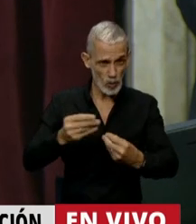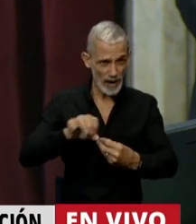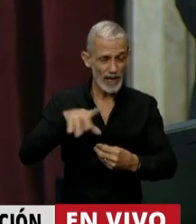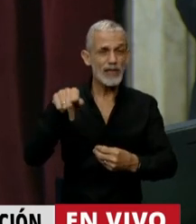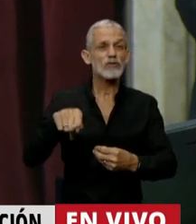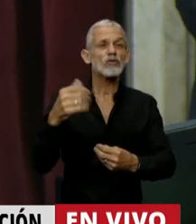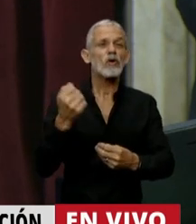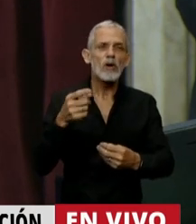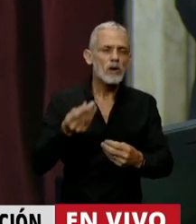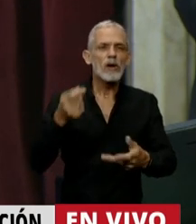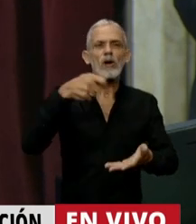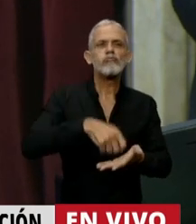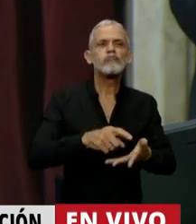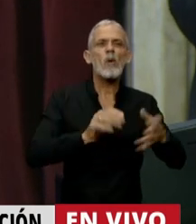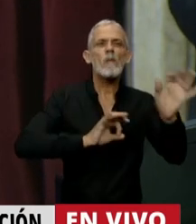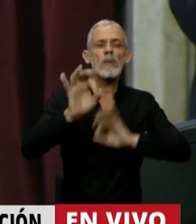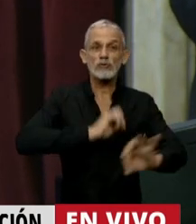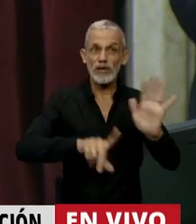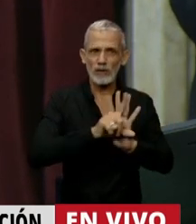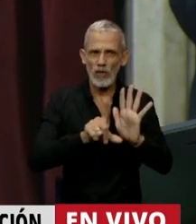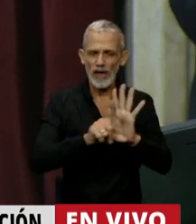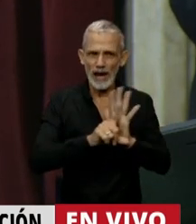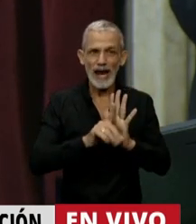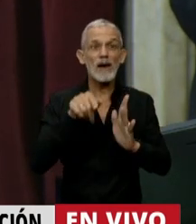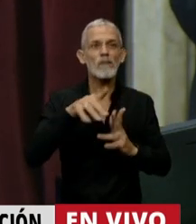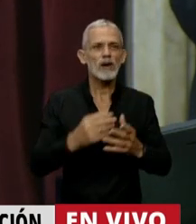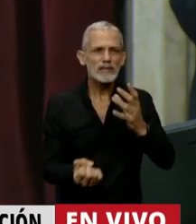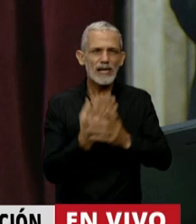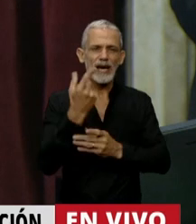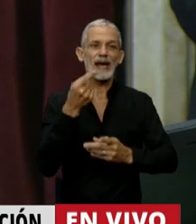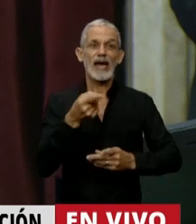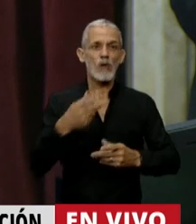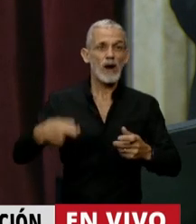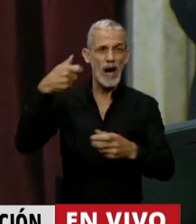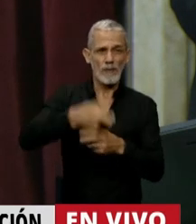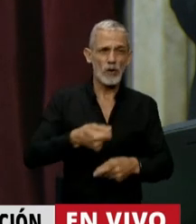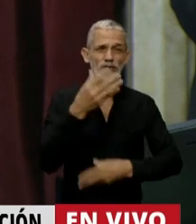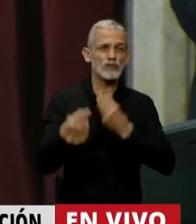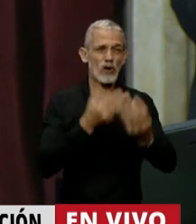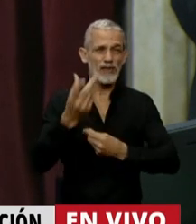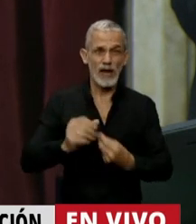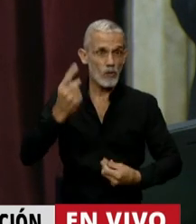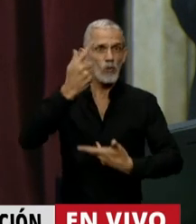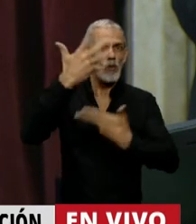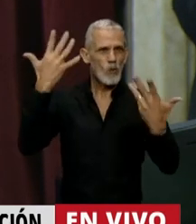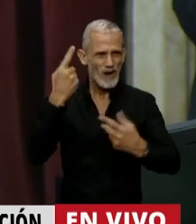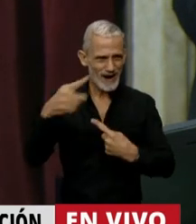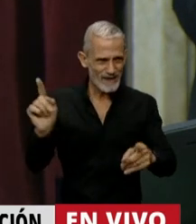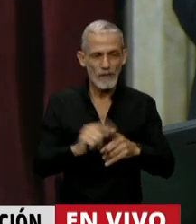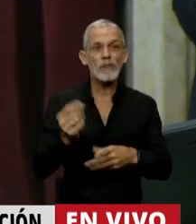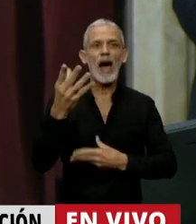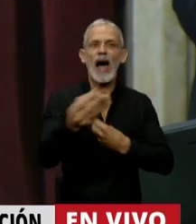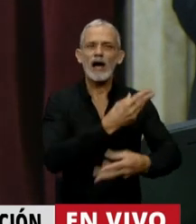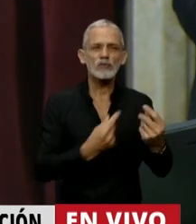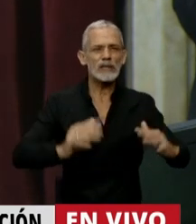Hacienda, recaído en el proyecto de ley por el que se crea un aporte solidario y extraordinario para ayudar